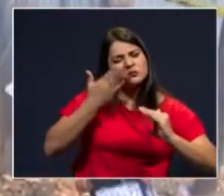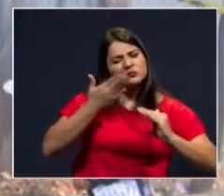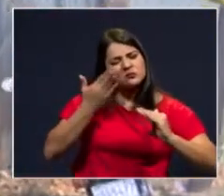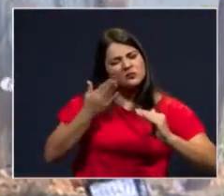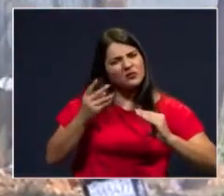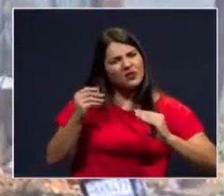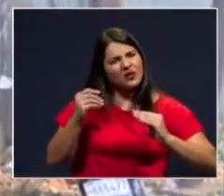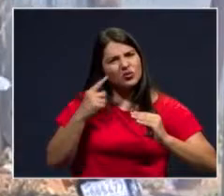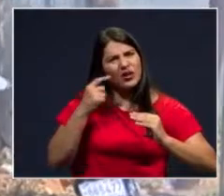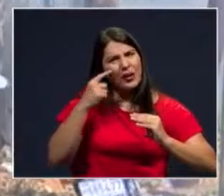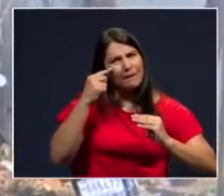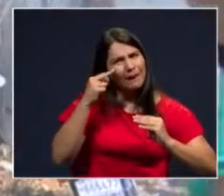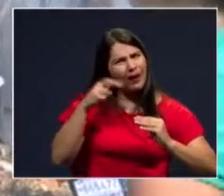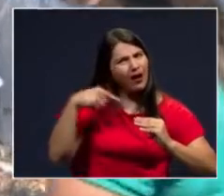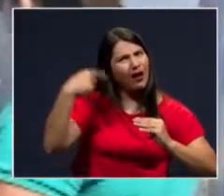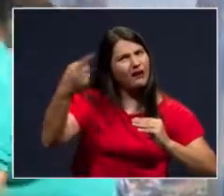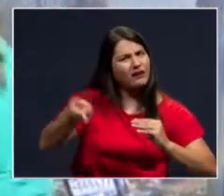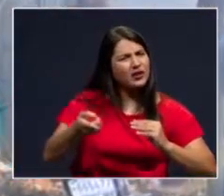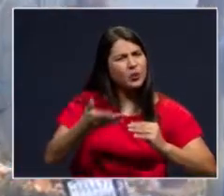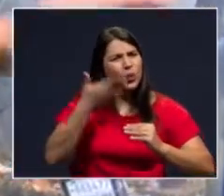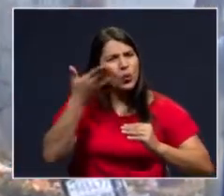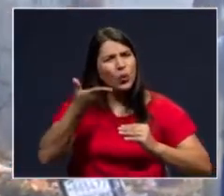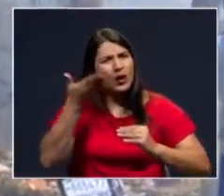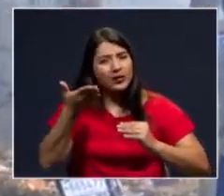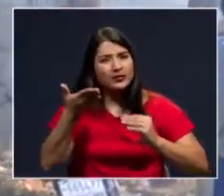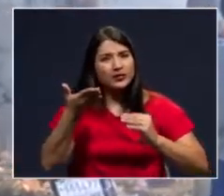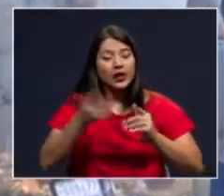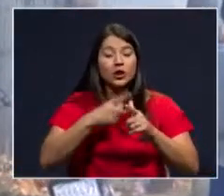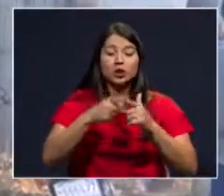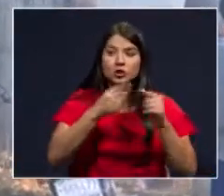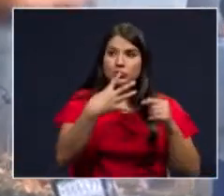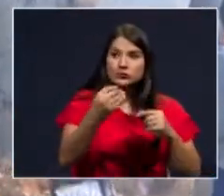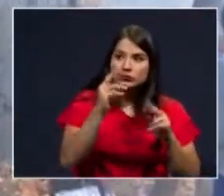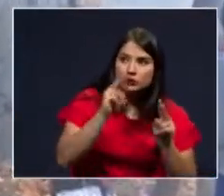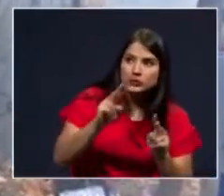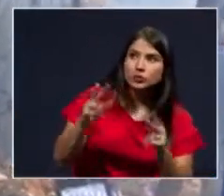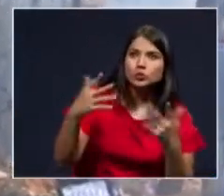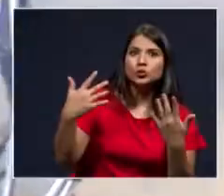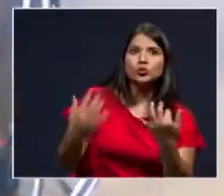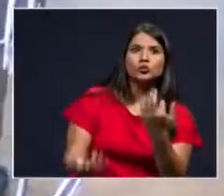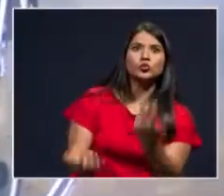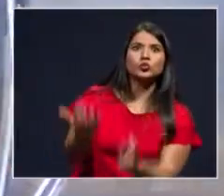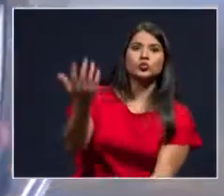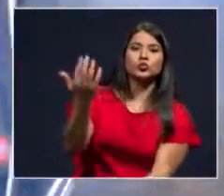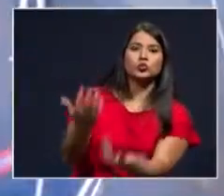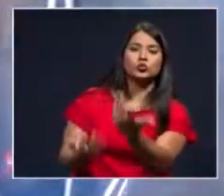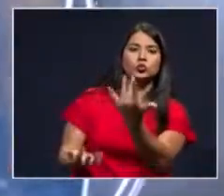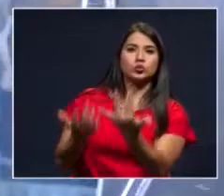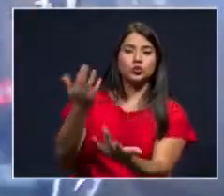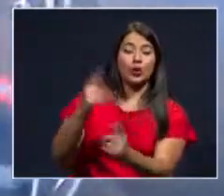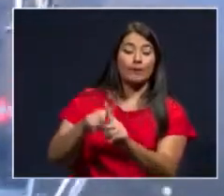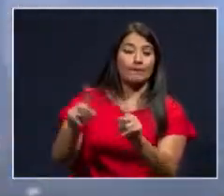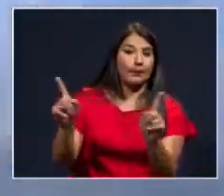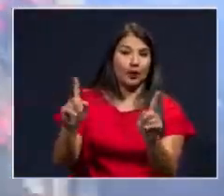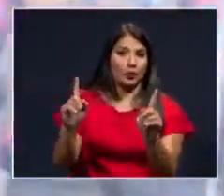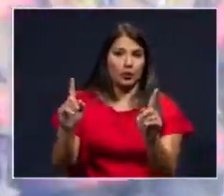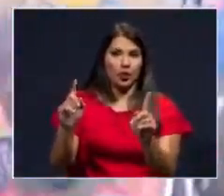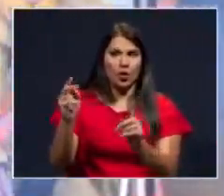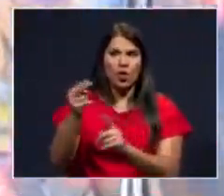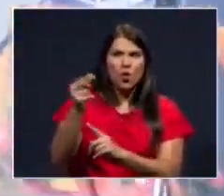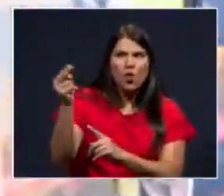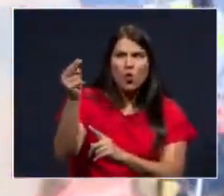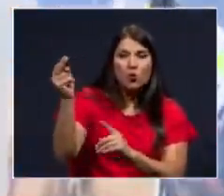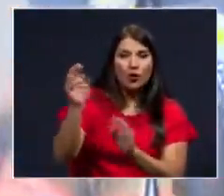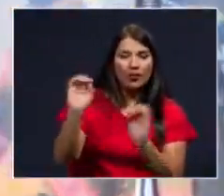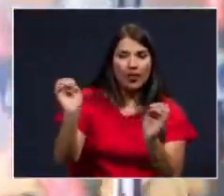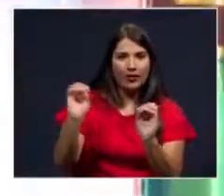ella, le digo, asómese al frente porque me llega un olor a quemado. Fue cuando salimos y vimos que ya estaba todo lleno de humo, pero nada más, fue lo único que